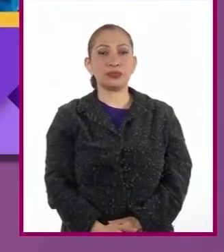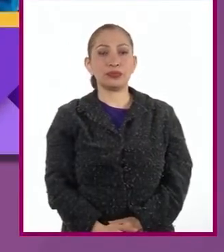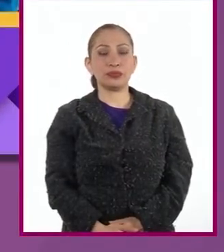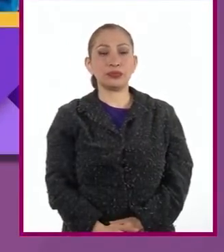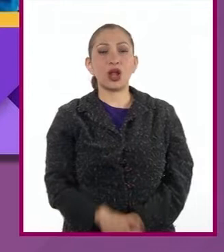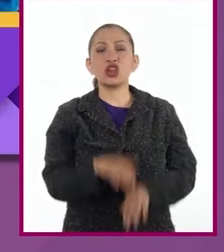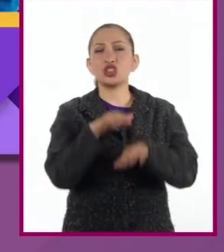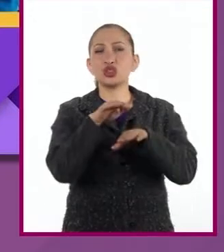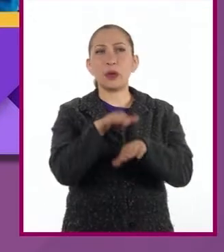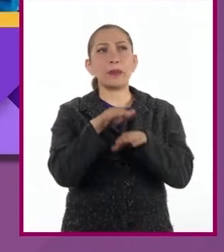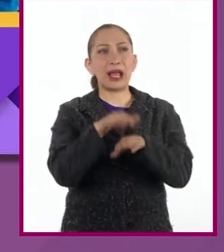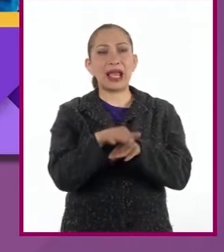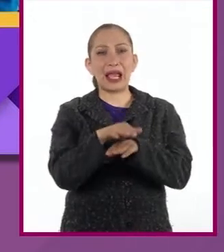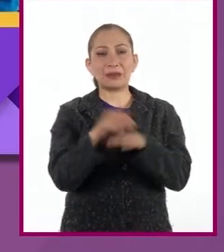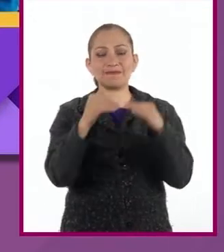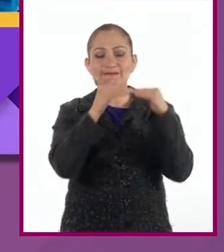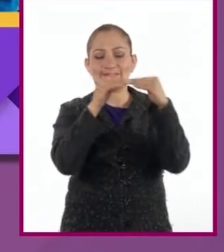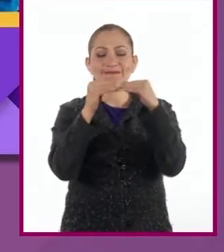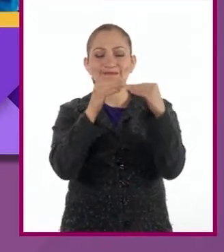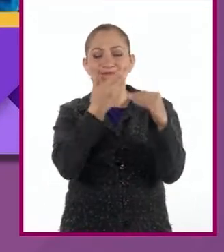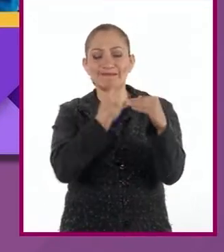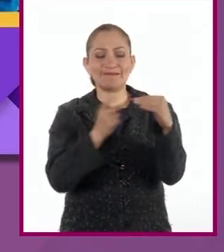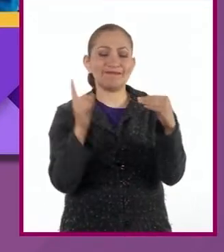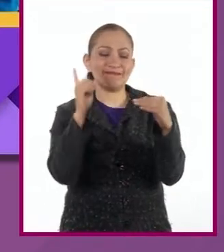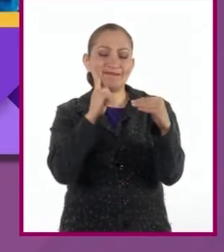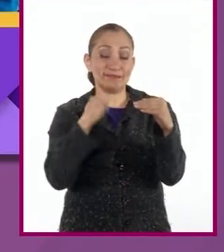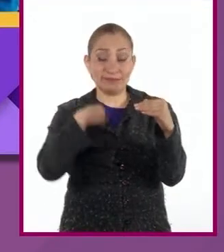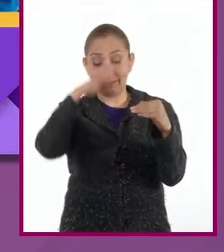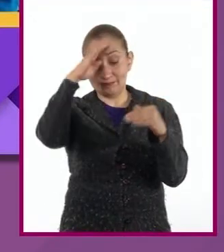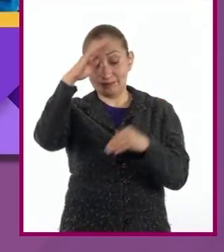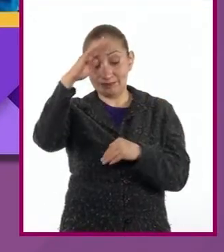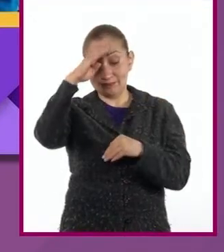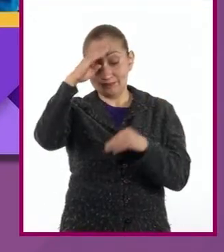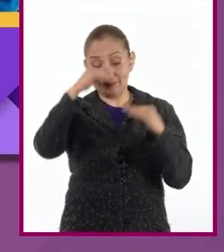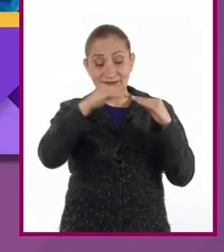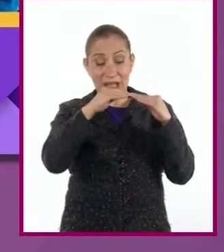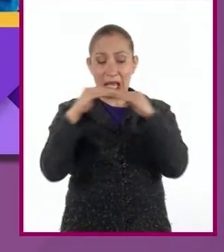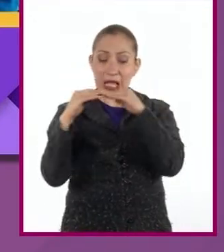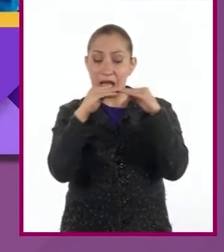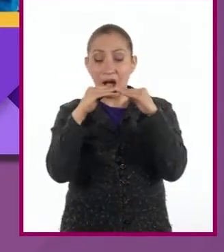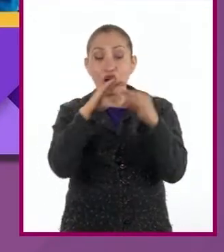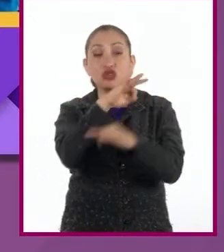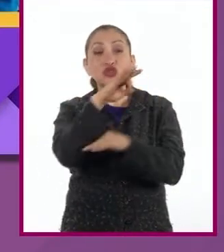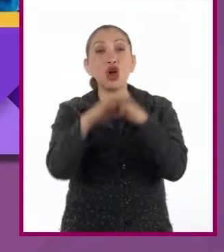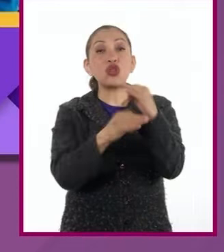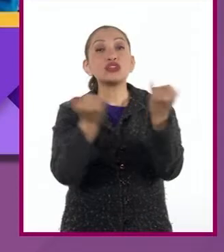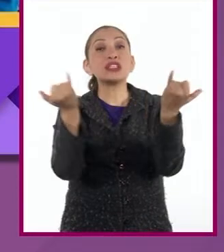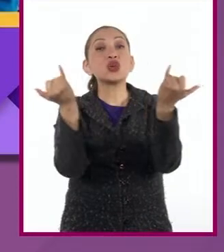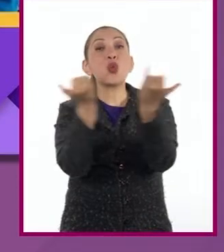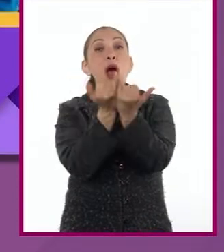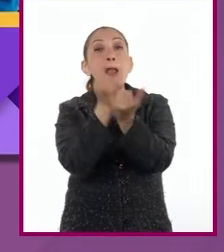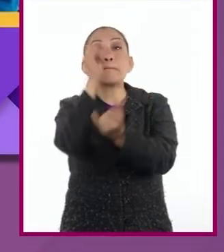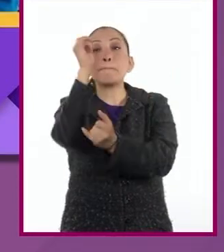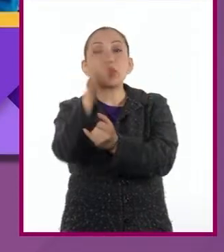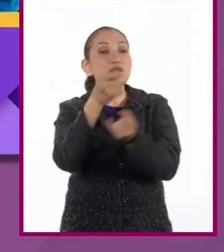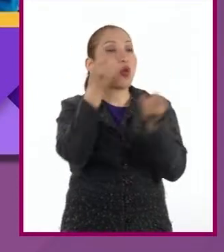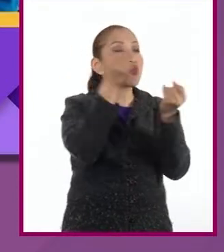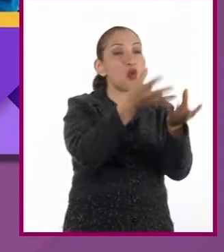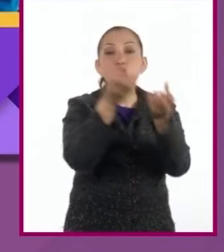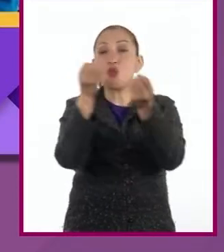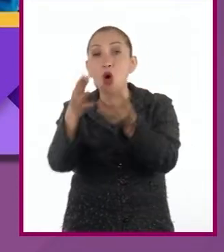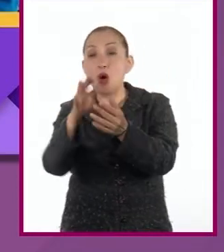Acerca de la equidad de género, yo pienso que la equidad de género es que todos reciban lo mismo por igual,